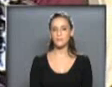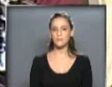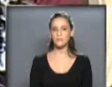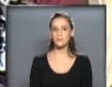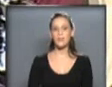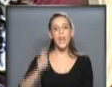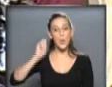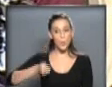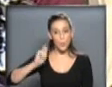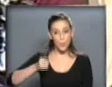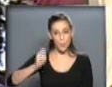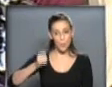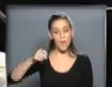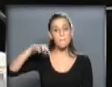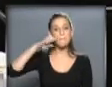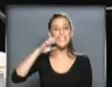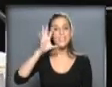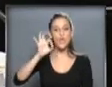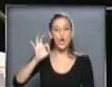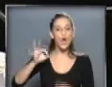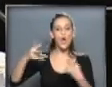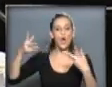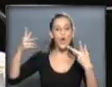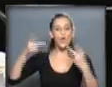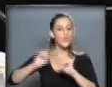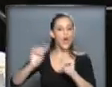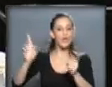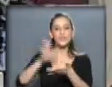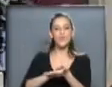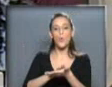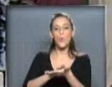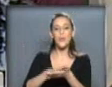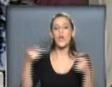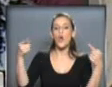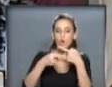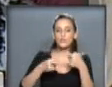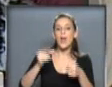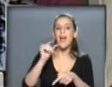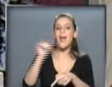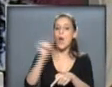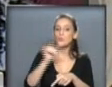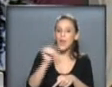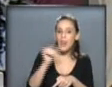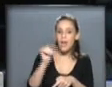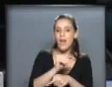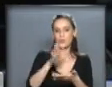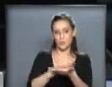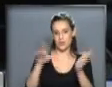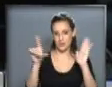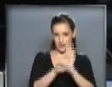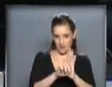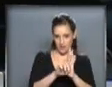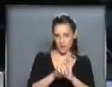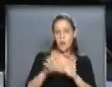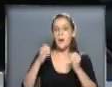El juez Lavie Pico rechazó un amparo contra las cautelares pedido por la Asociación Argentina de Abogados Ambientalistas de la Patagonia por